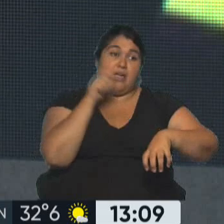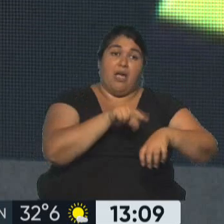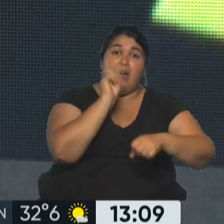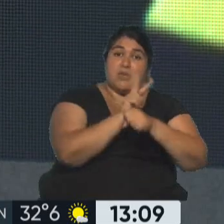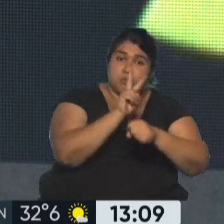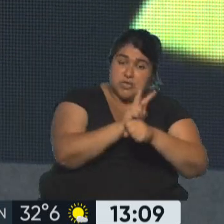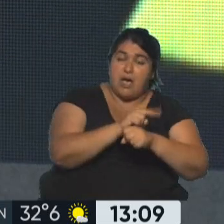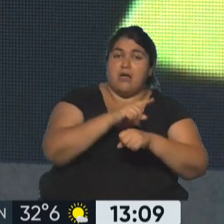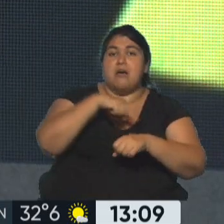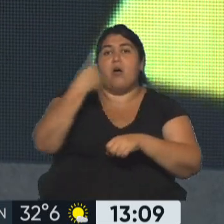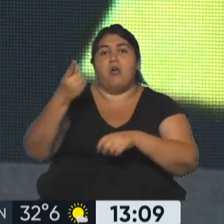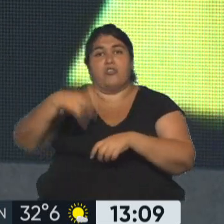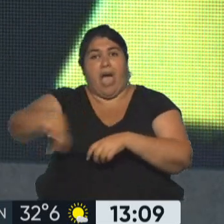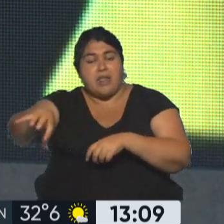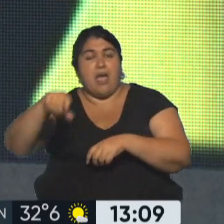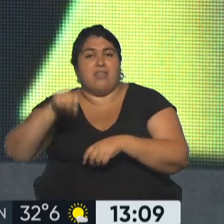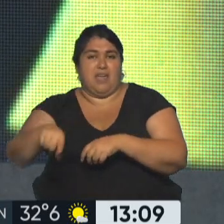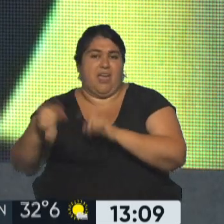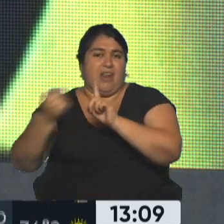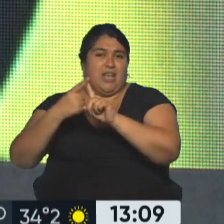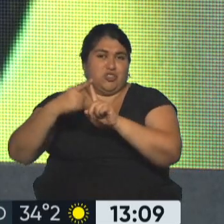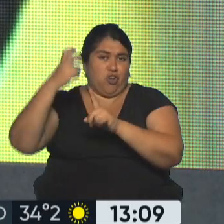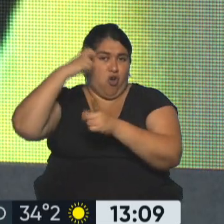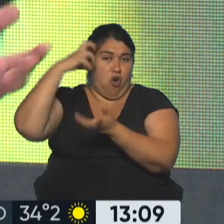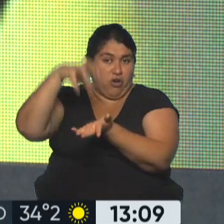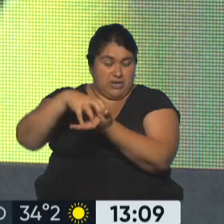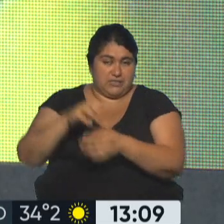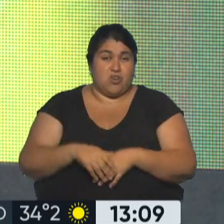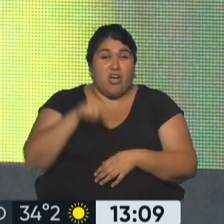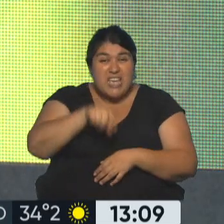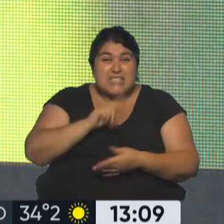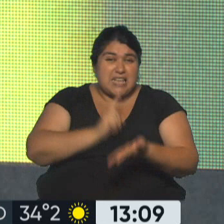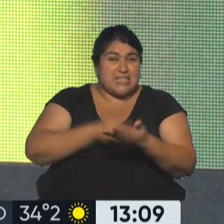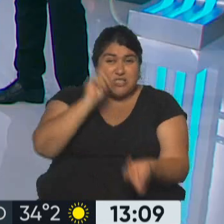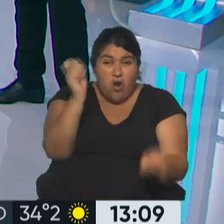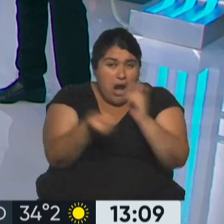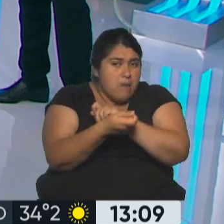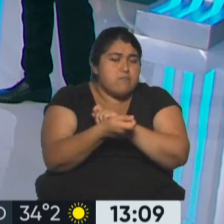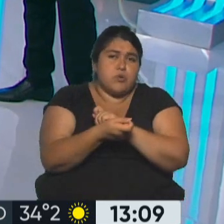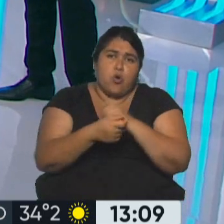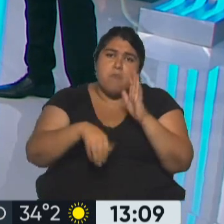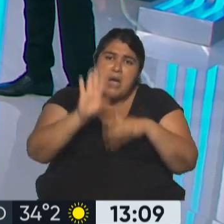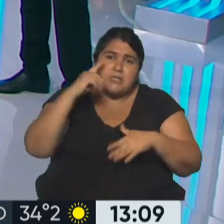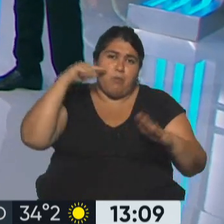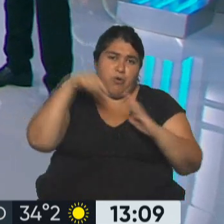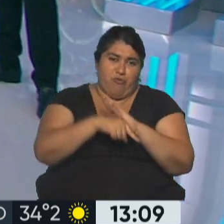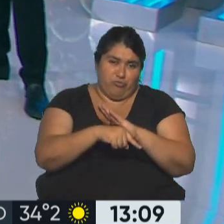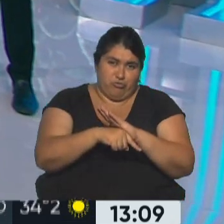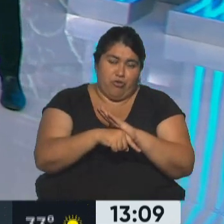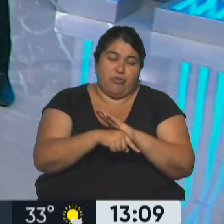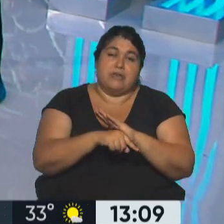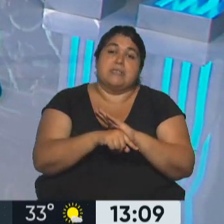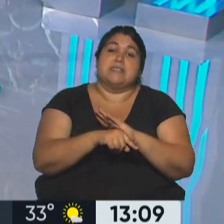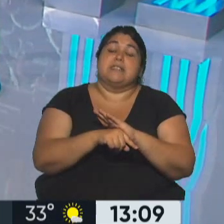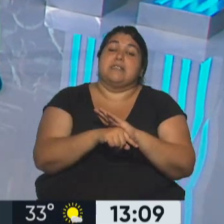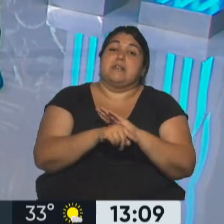y otra de la relación con el Congreso. Y este cambio fue una continuidad de eso, con más independientes que